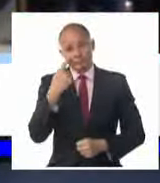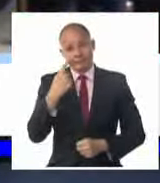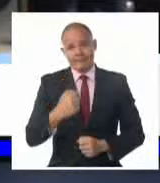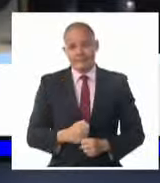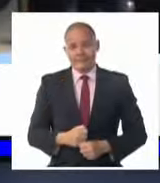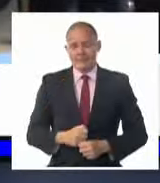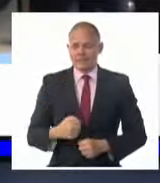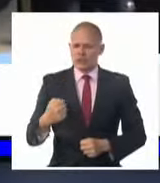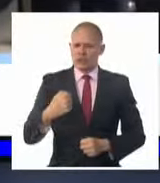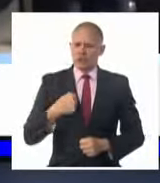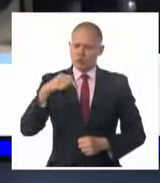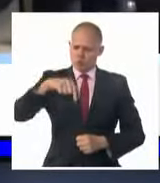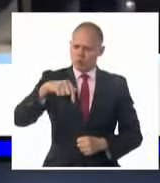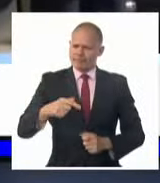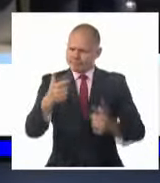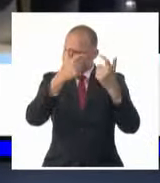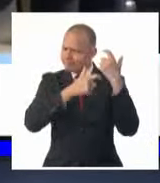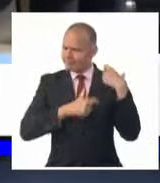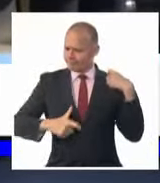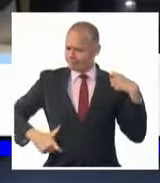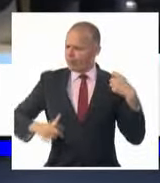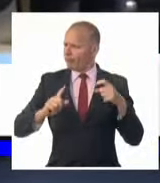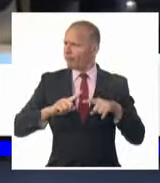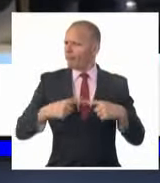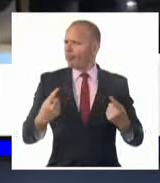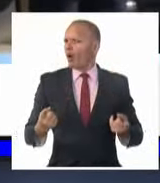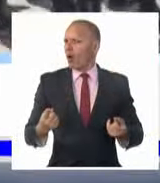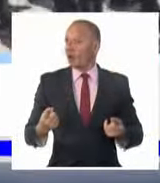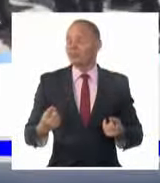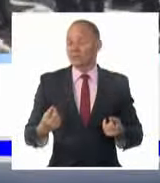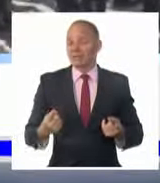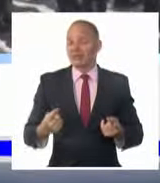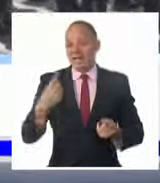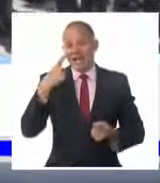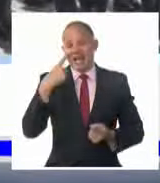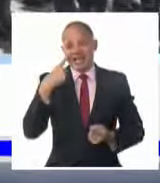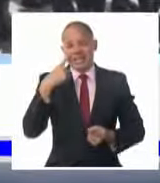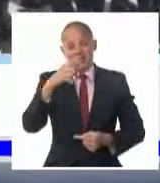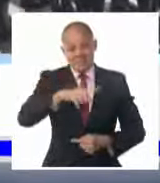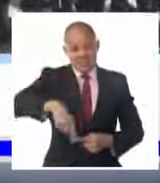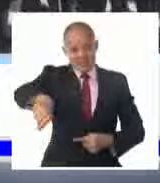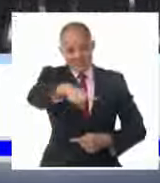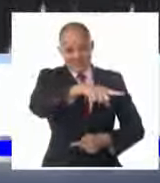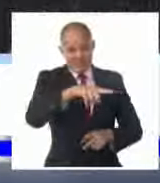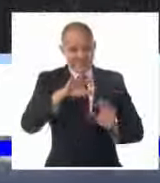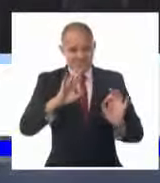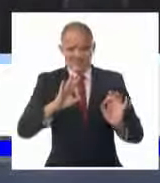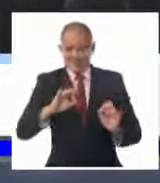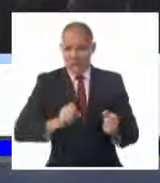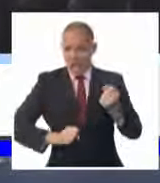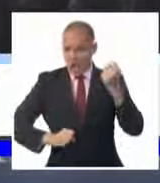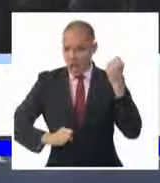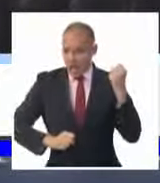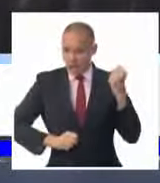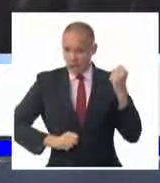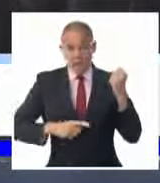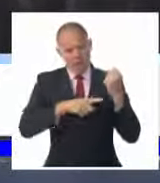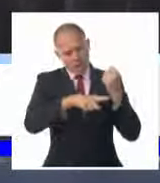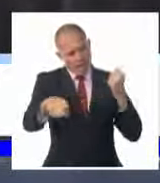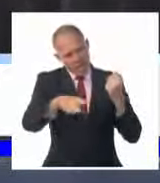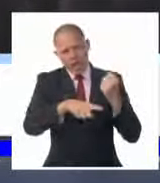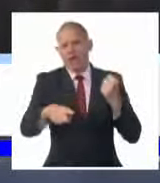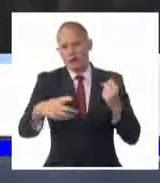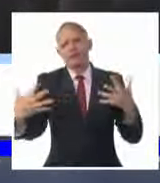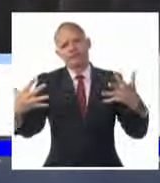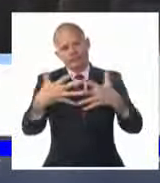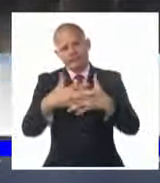en un lugar público, simbolizando la subordinación del ejército al pueblo guatemalteco, dijo. El nuevo mandatario lo describió además